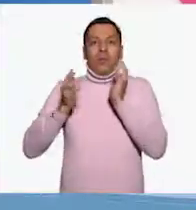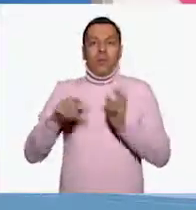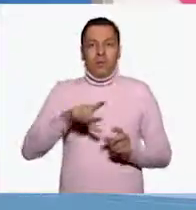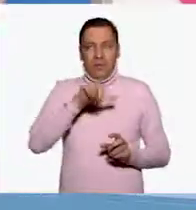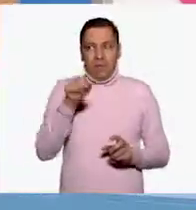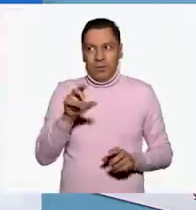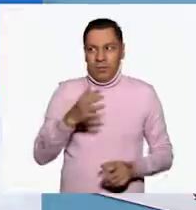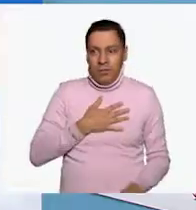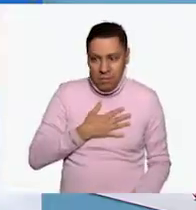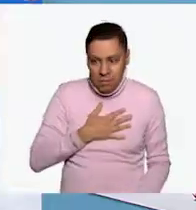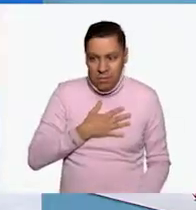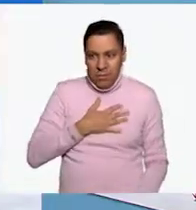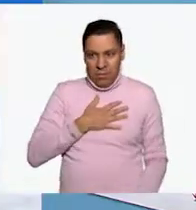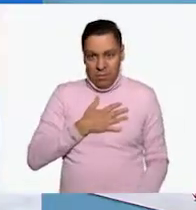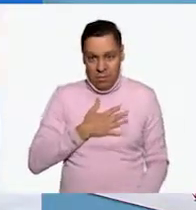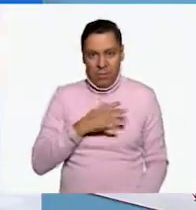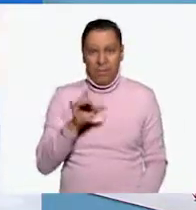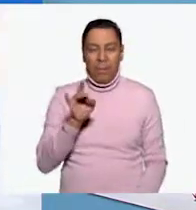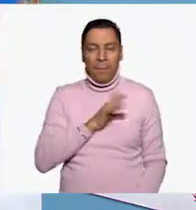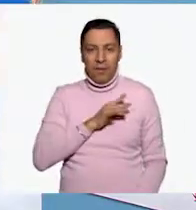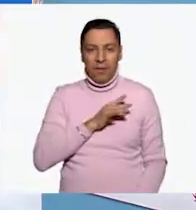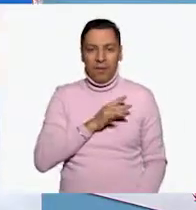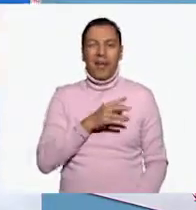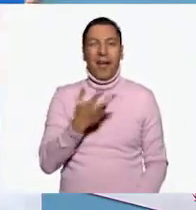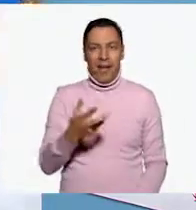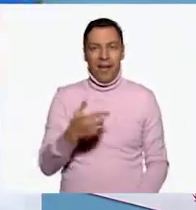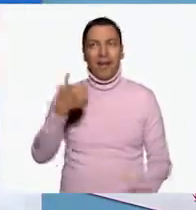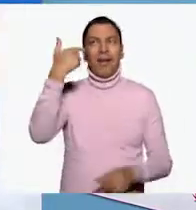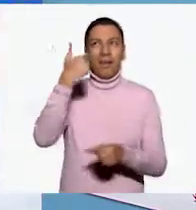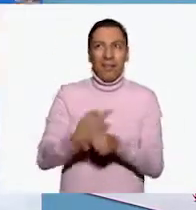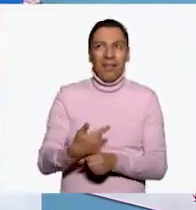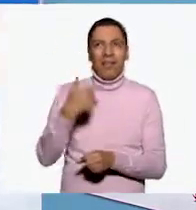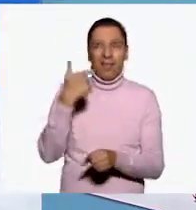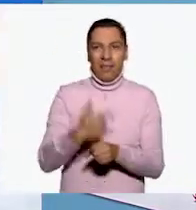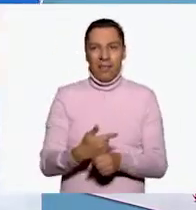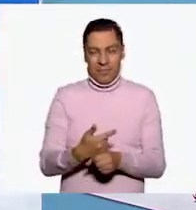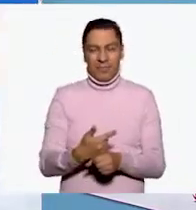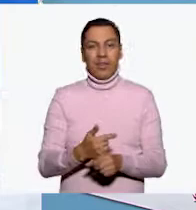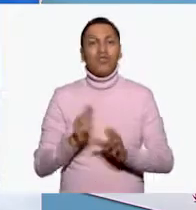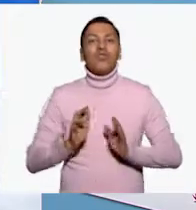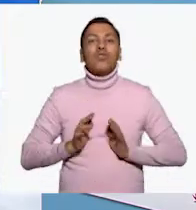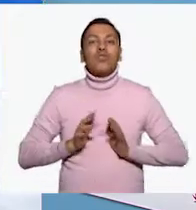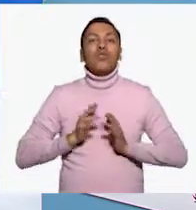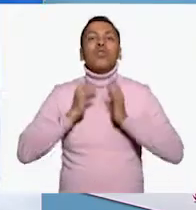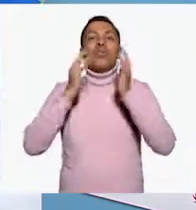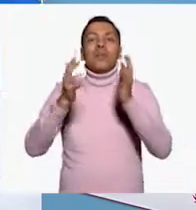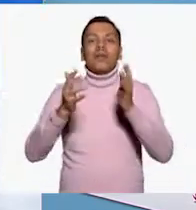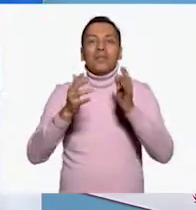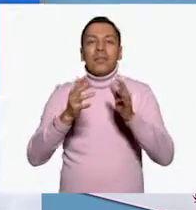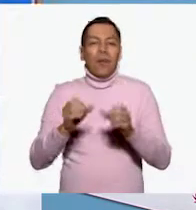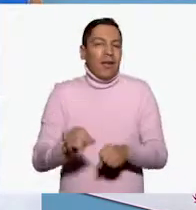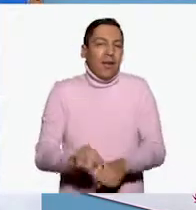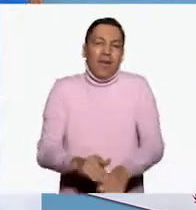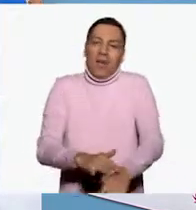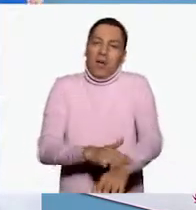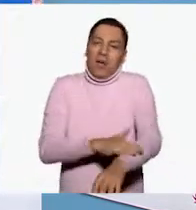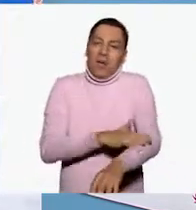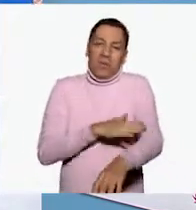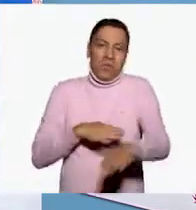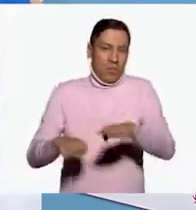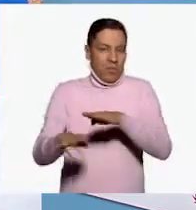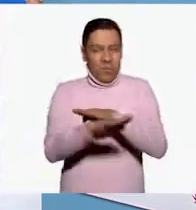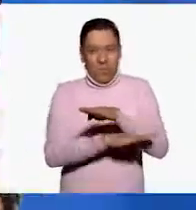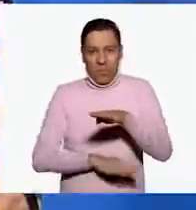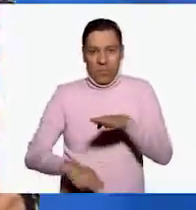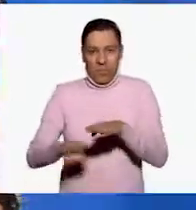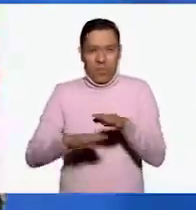así. Por eso es importante saber que la sorpresa es una emoción básica que se manifiesta intensa,